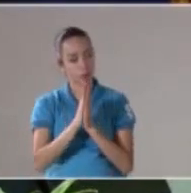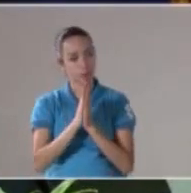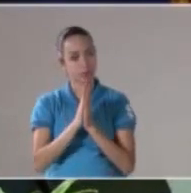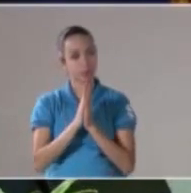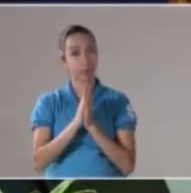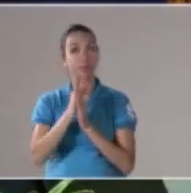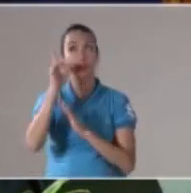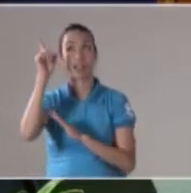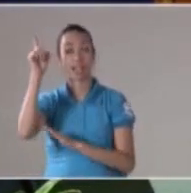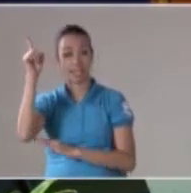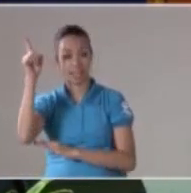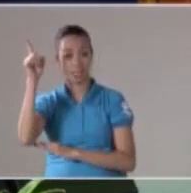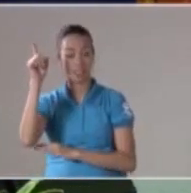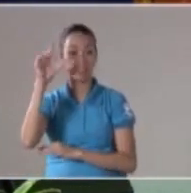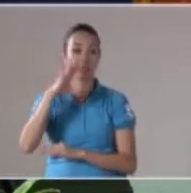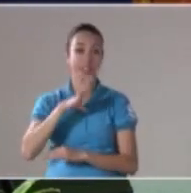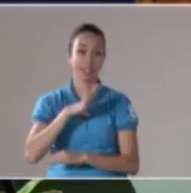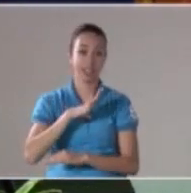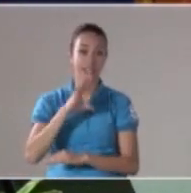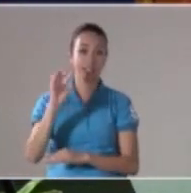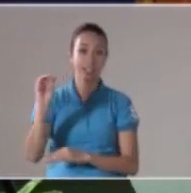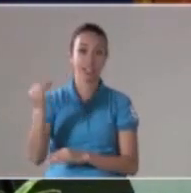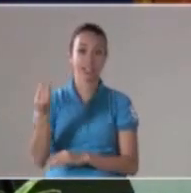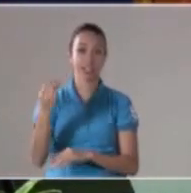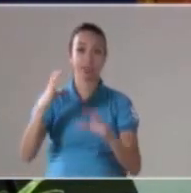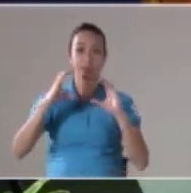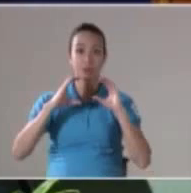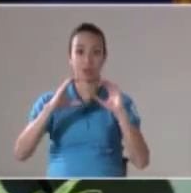él tiene que cuidar su nombre.